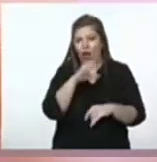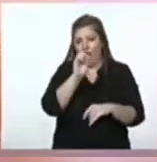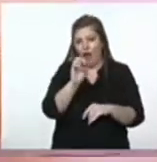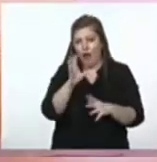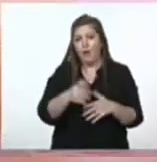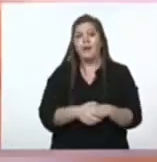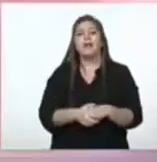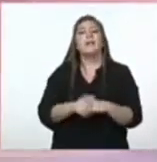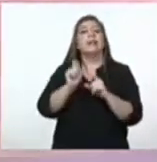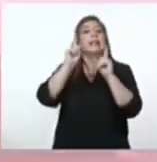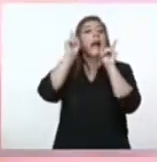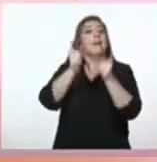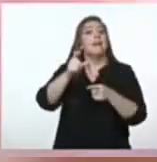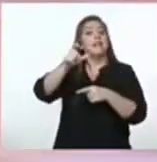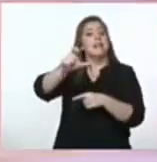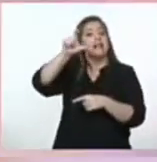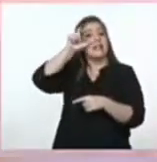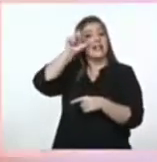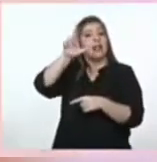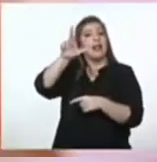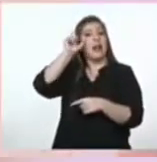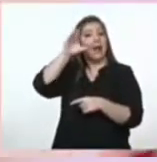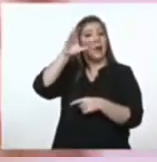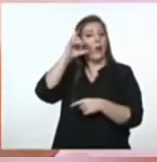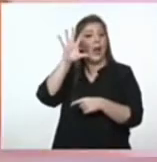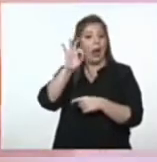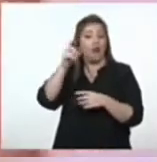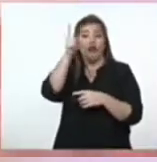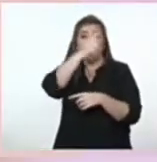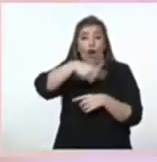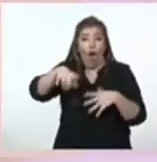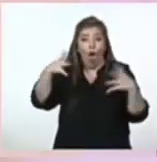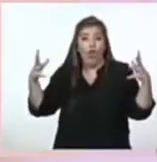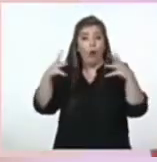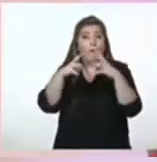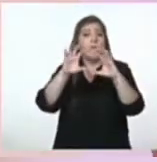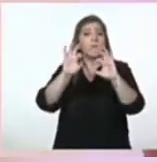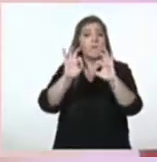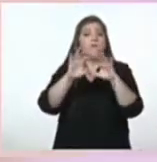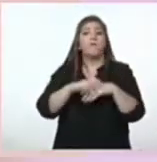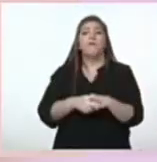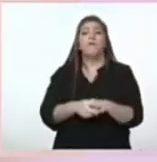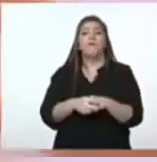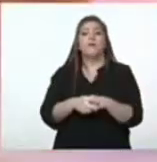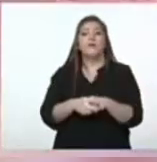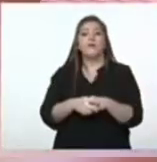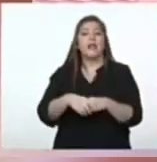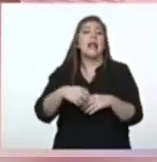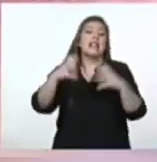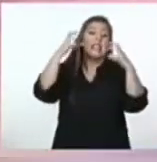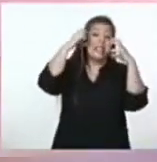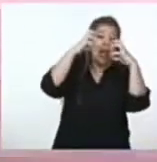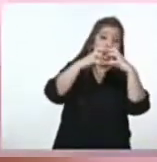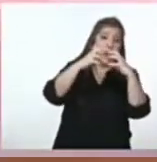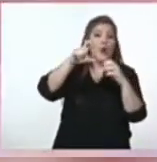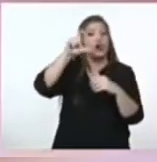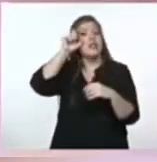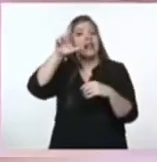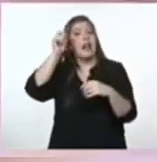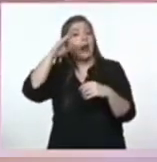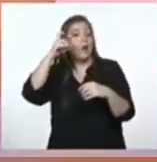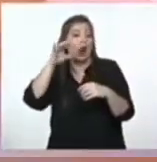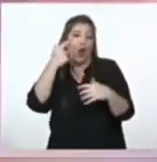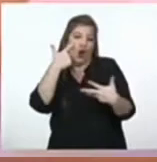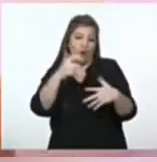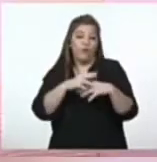Y el cerebelo, Ese ¿sí? sí, Todo cerebelo esto... sí. Sí, el cerebelo sí. Sí. El cerebro y el cerebelo más o menos los conocemos. Bueno, todo esto lo